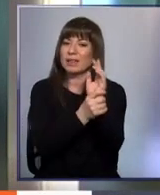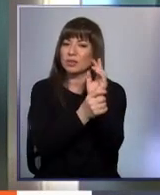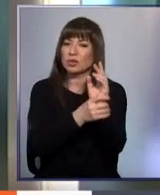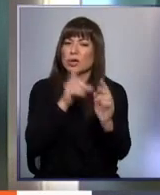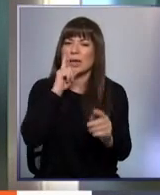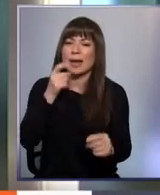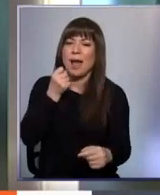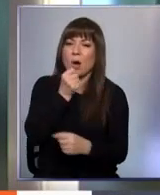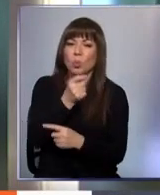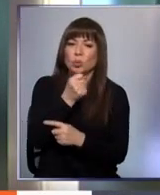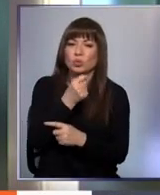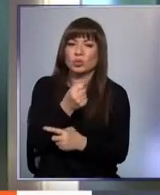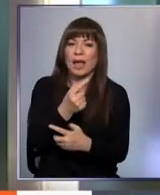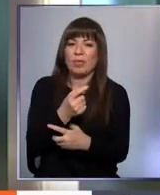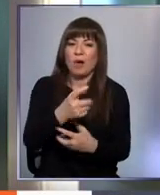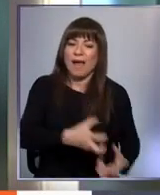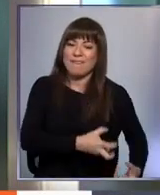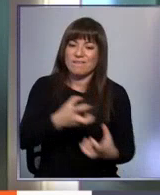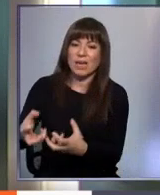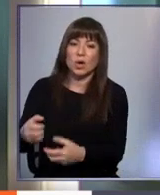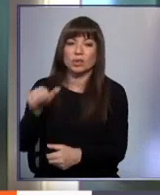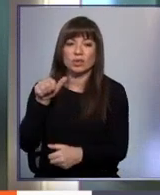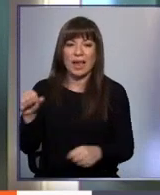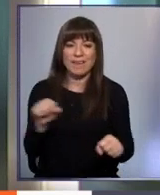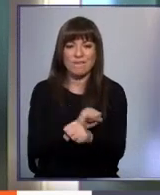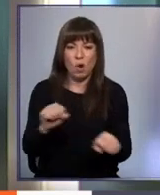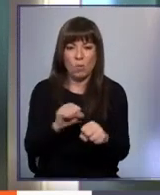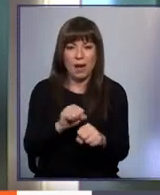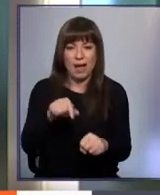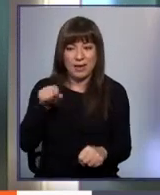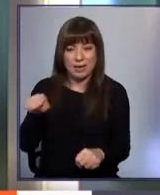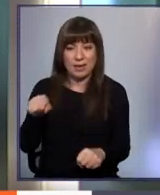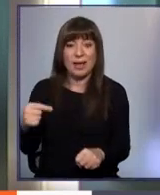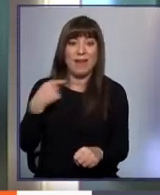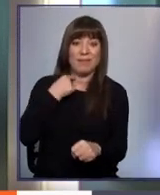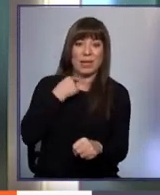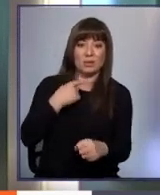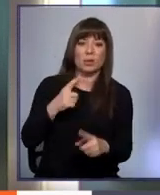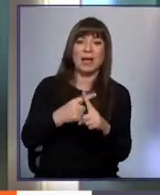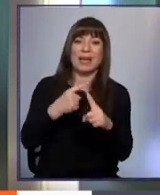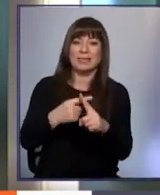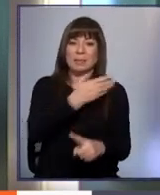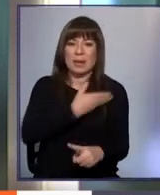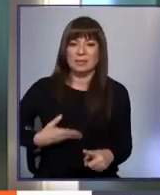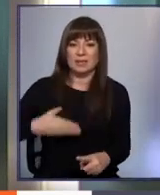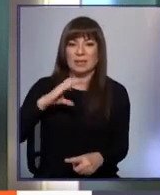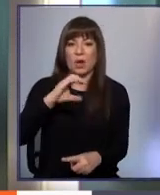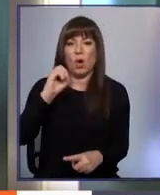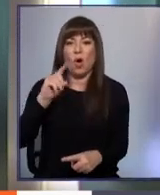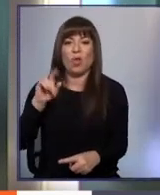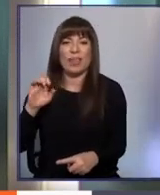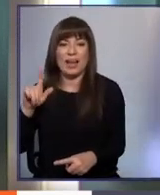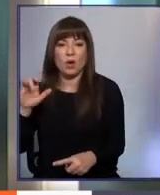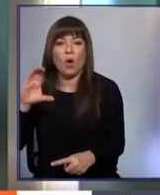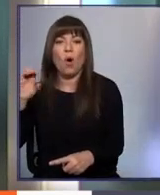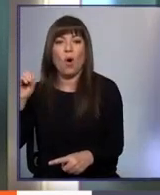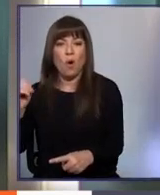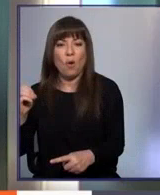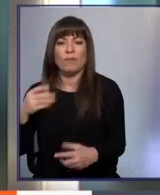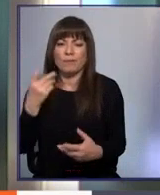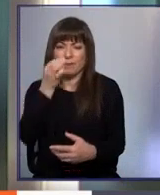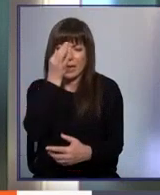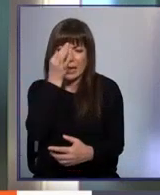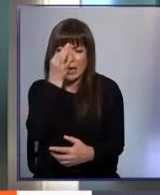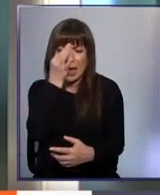de la colocación y envío de 6 bombas, entre ellas la que afectó al expresidente de Codelco, Óscar Landerreche. Extensas